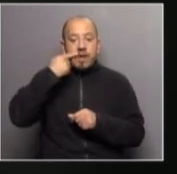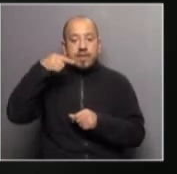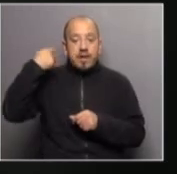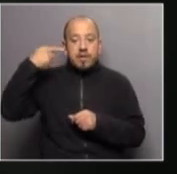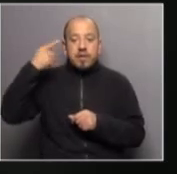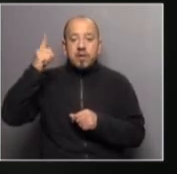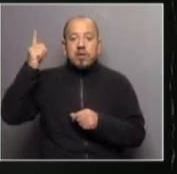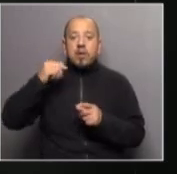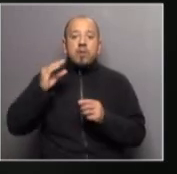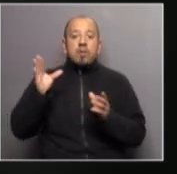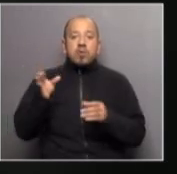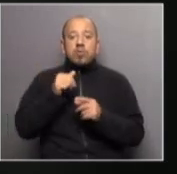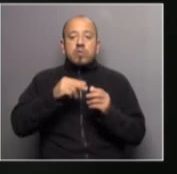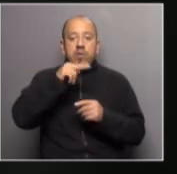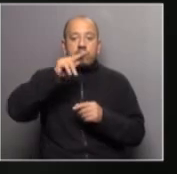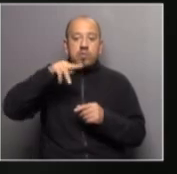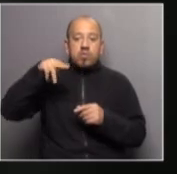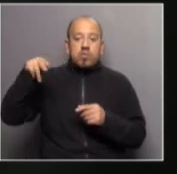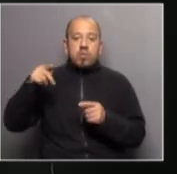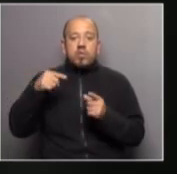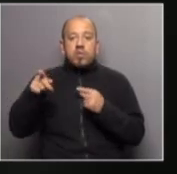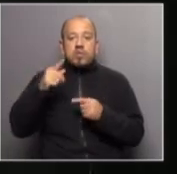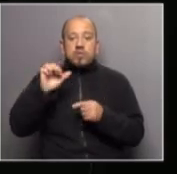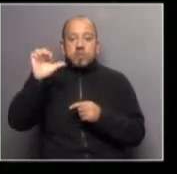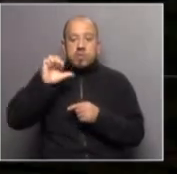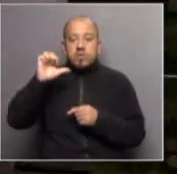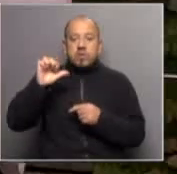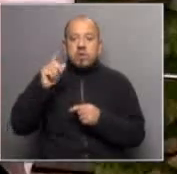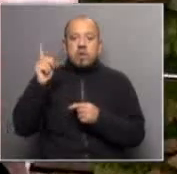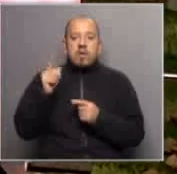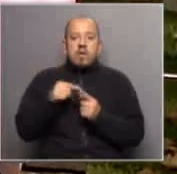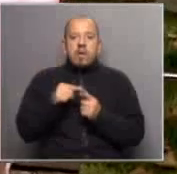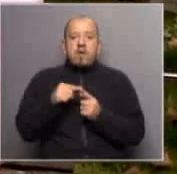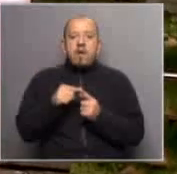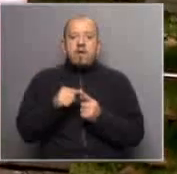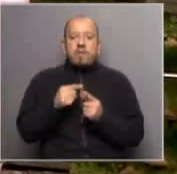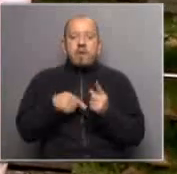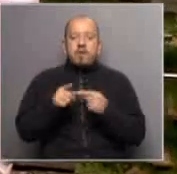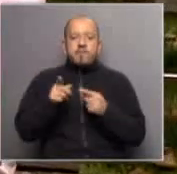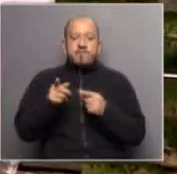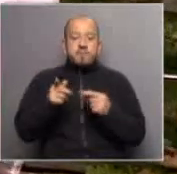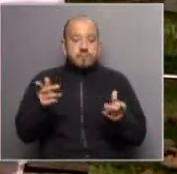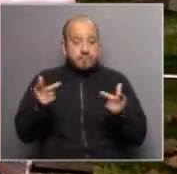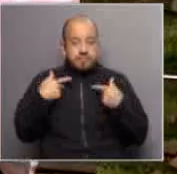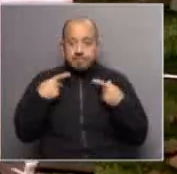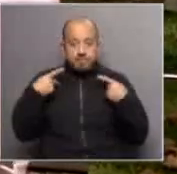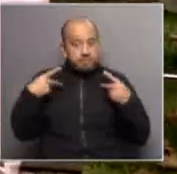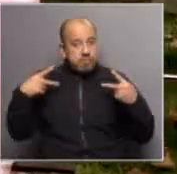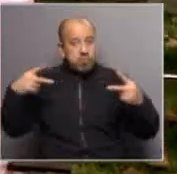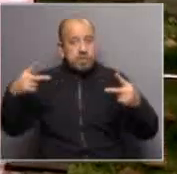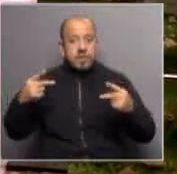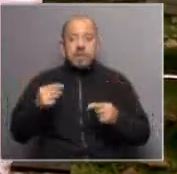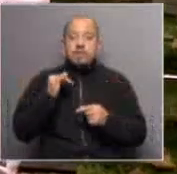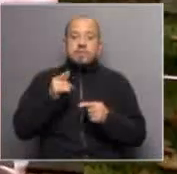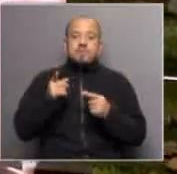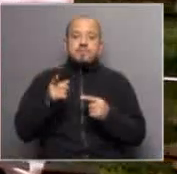toda la plástica de la época y para la plástica de la época allá en Europa. Sí, fue un vanguardista. ¿No? La gran diferencia, el